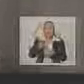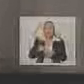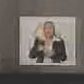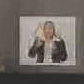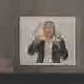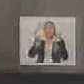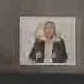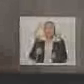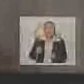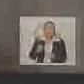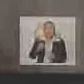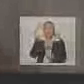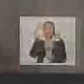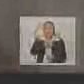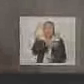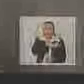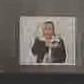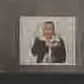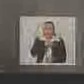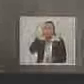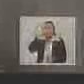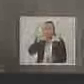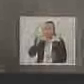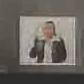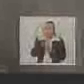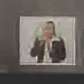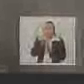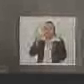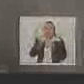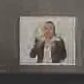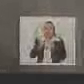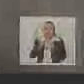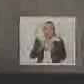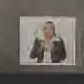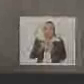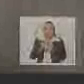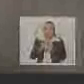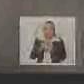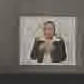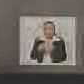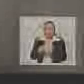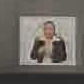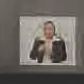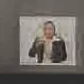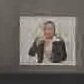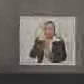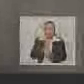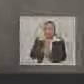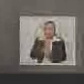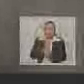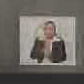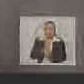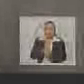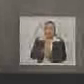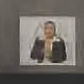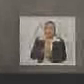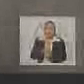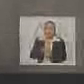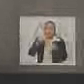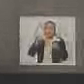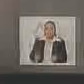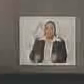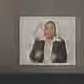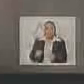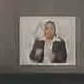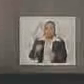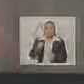primer lugar, en segundo punto desarrollo urbano y servicios, en primera instancia, primer tema, seguridad pública,